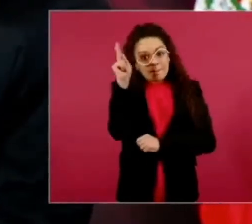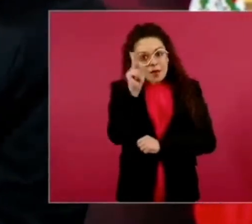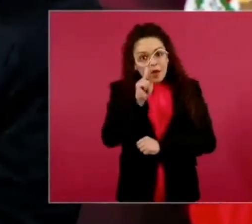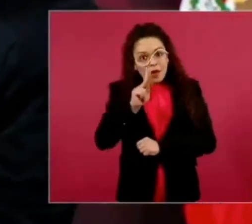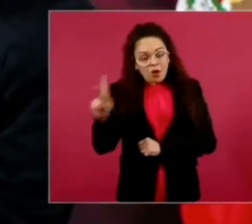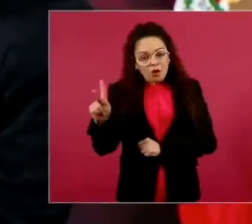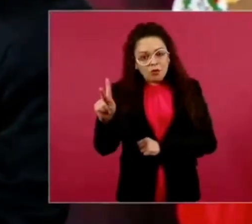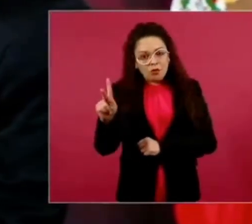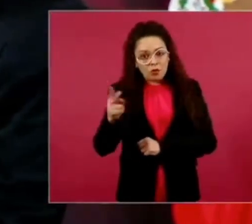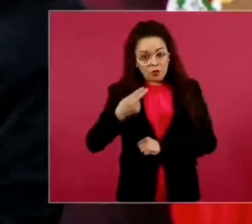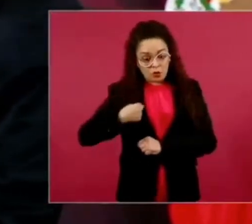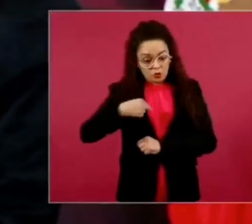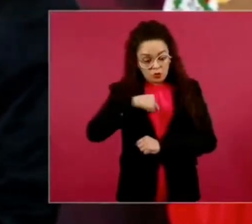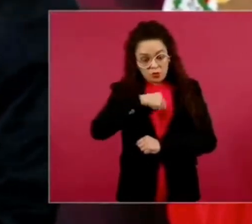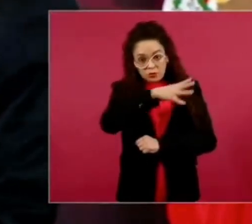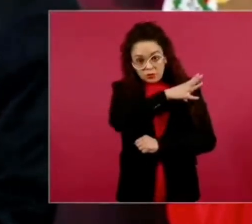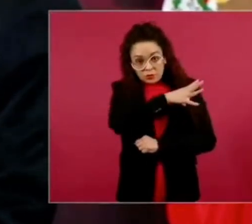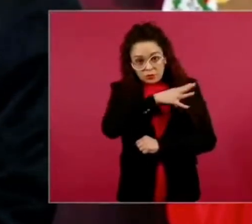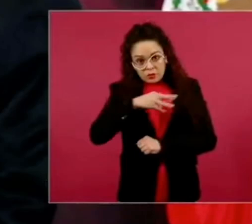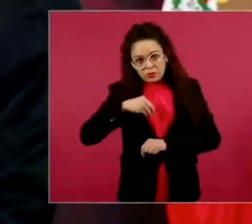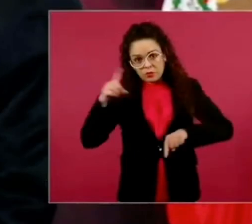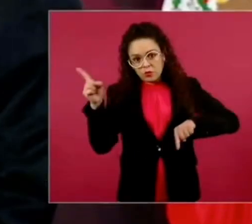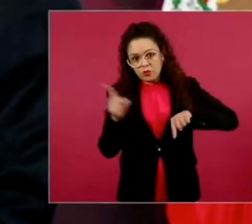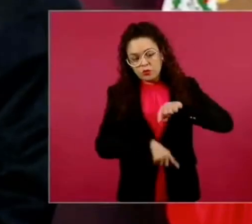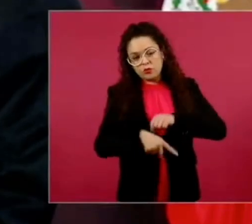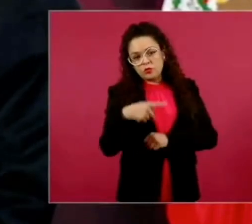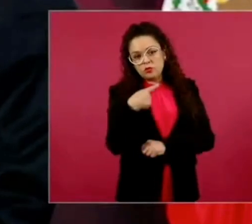privándolos de un buen derecho que